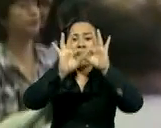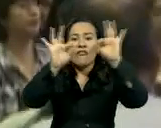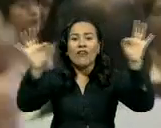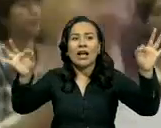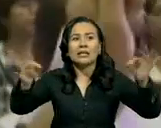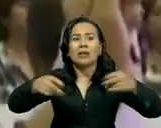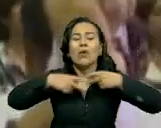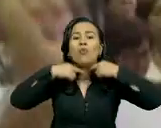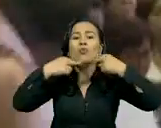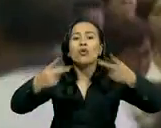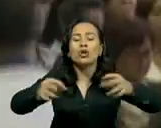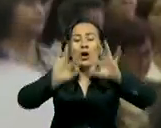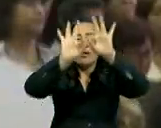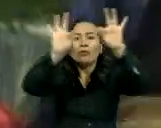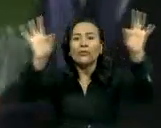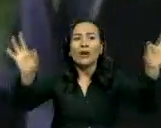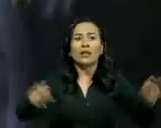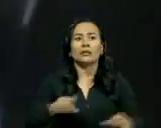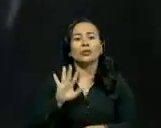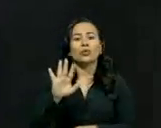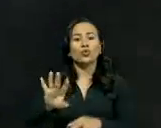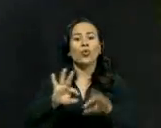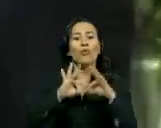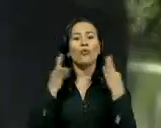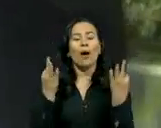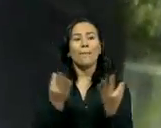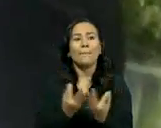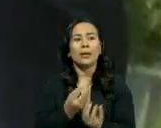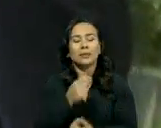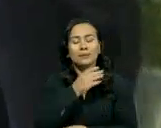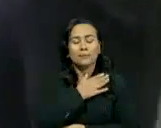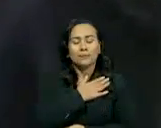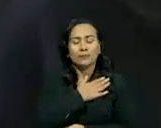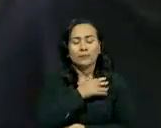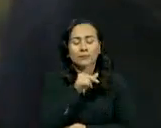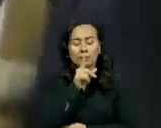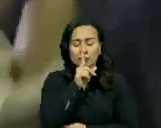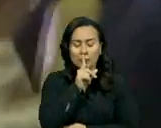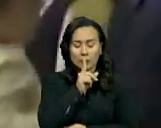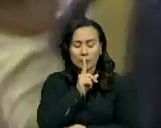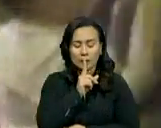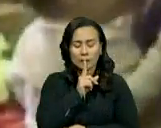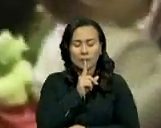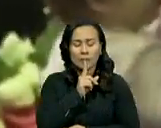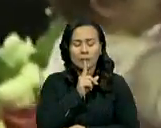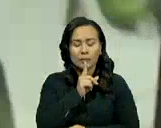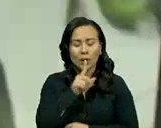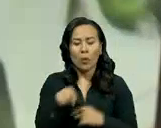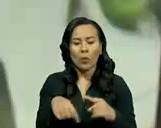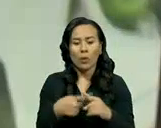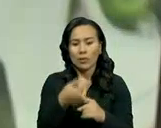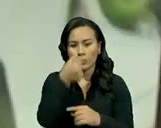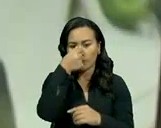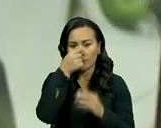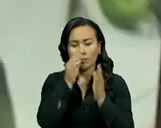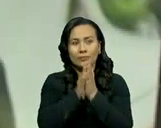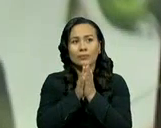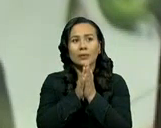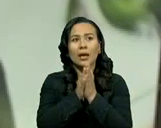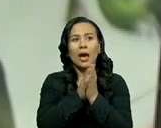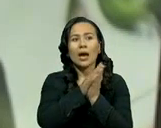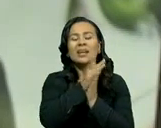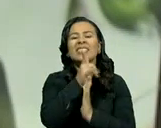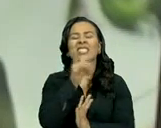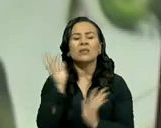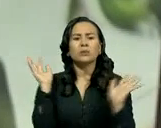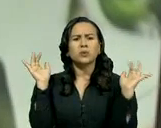favor del mandatario, mientras su familia llevaba el luto en silencio. Durante la velada, a la sede política llegaron